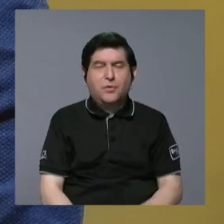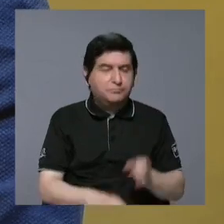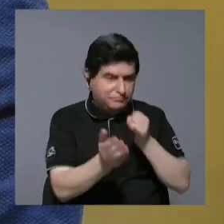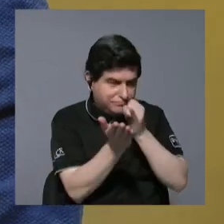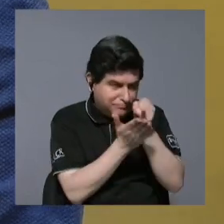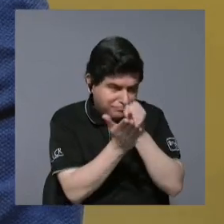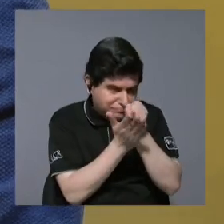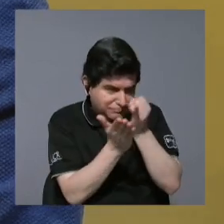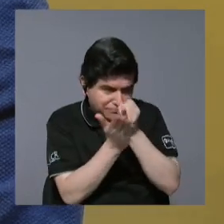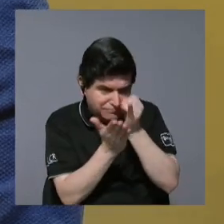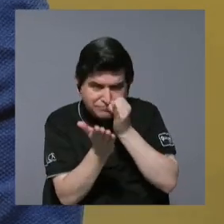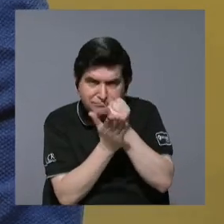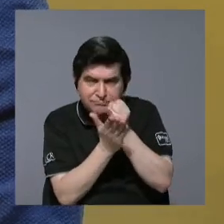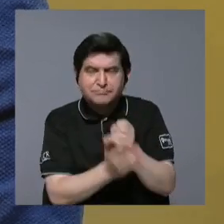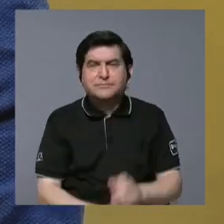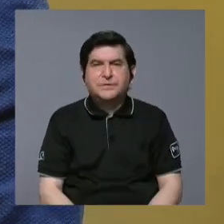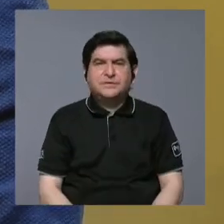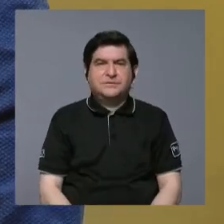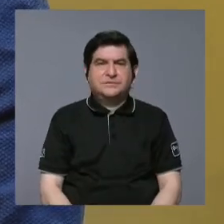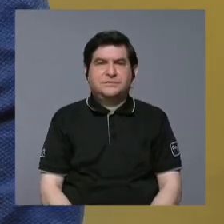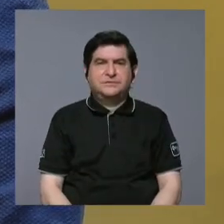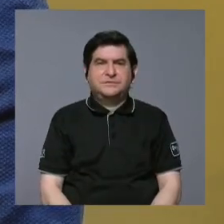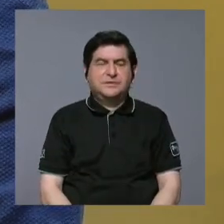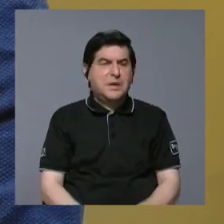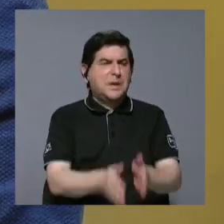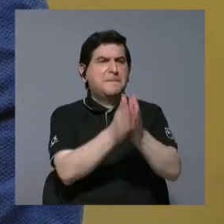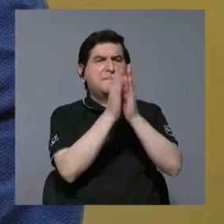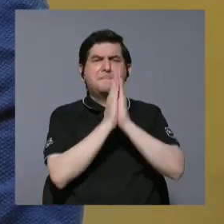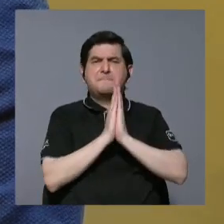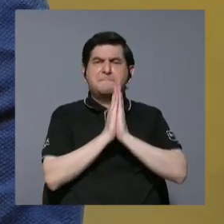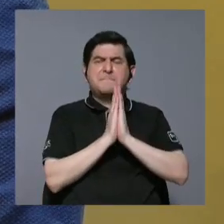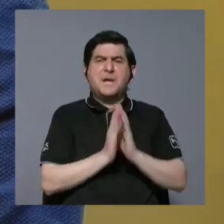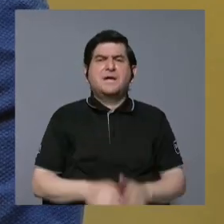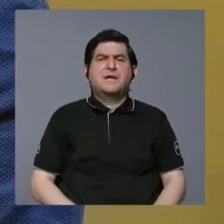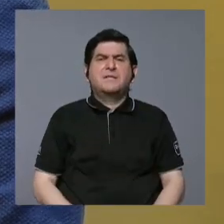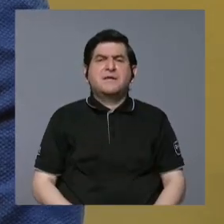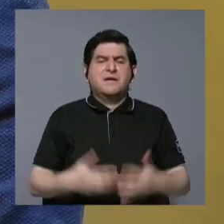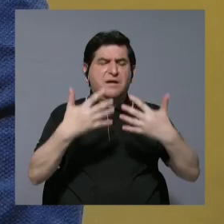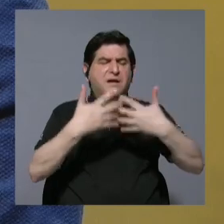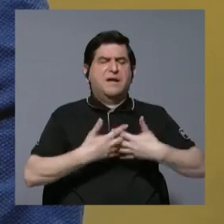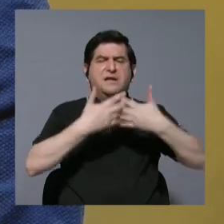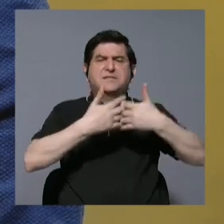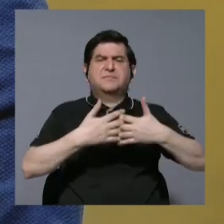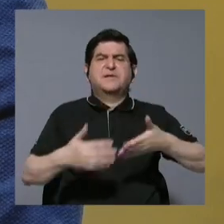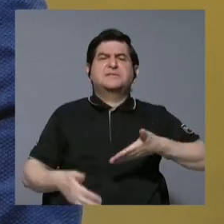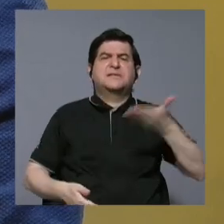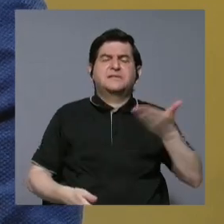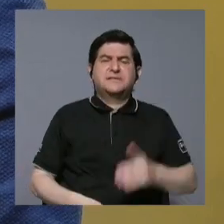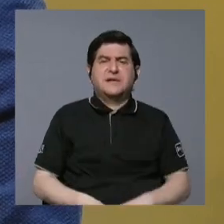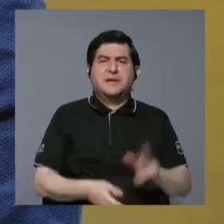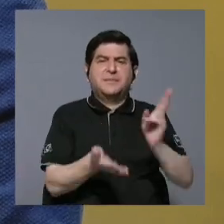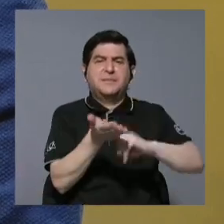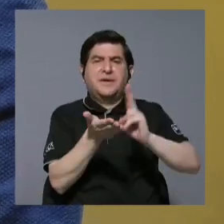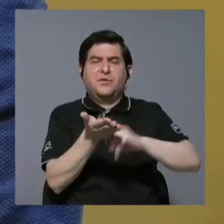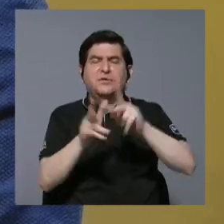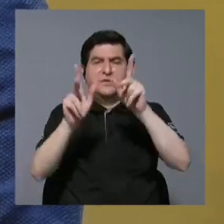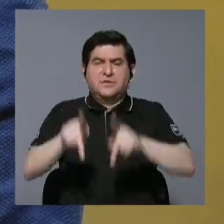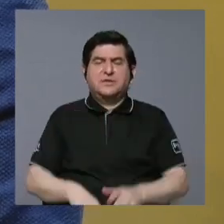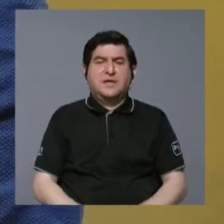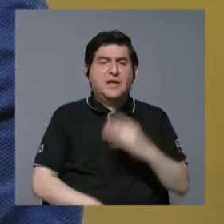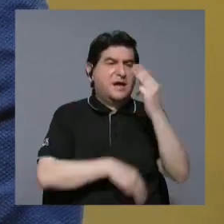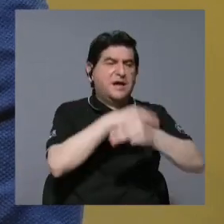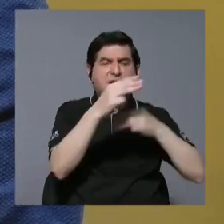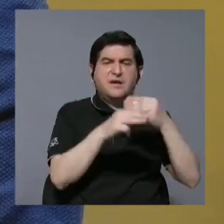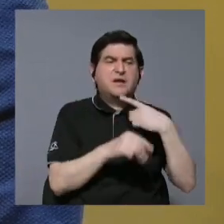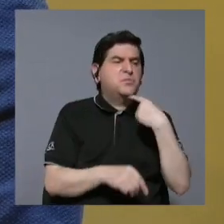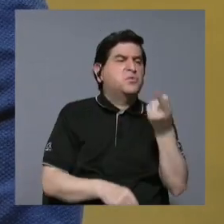indagación de qué estaban pidiendo los empleadores y qué dice el mundo acerca